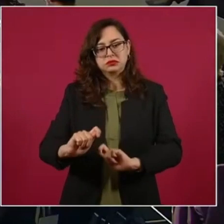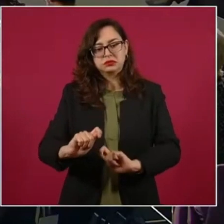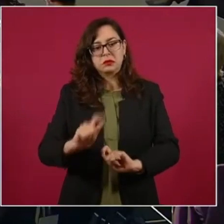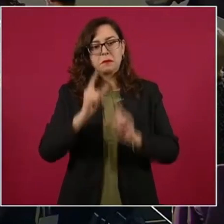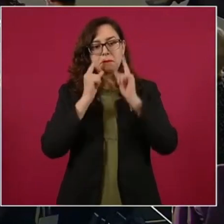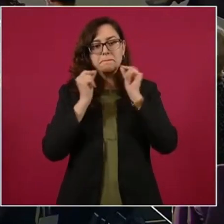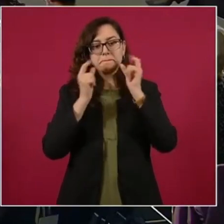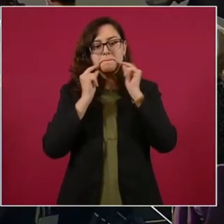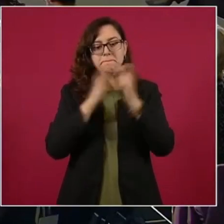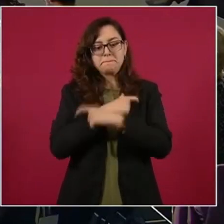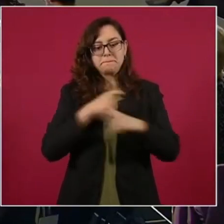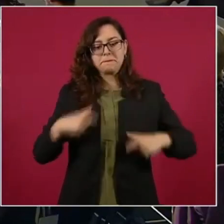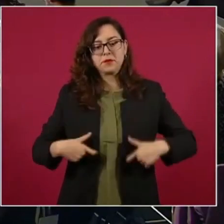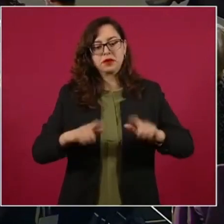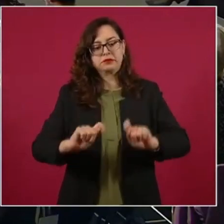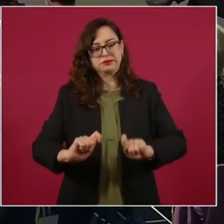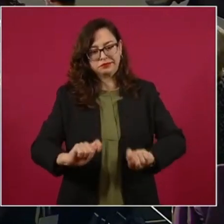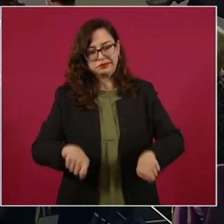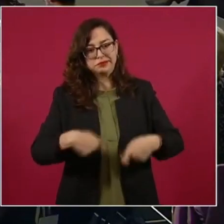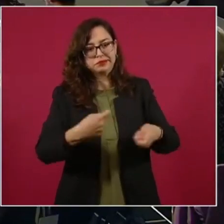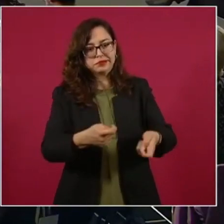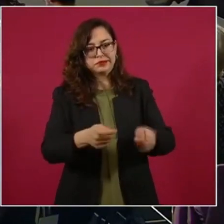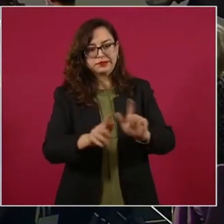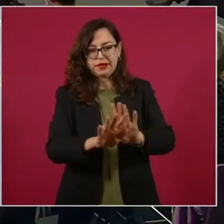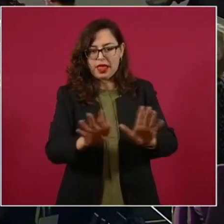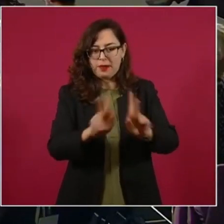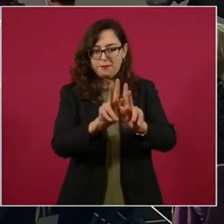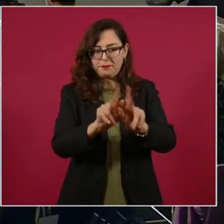antes de que lo asesinen en Parral.